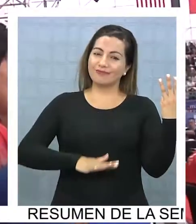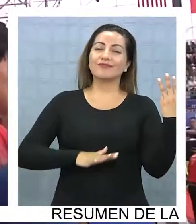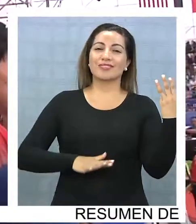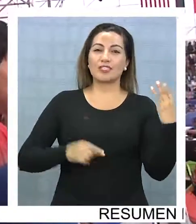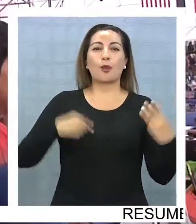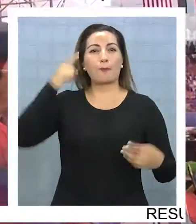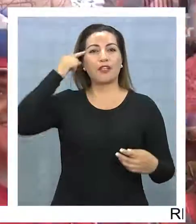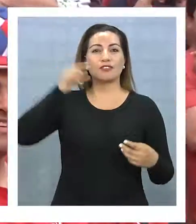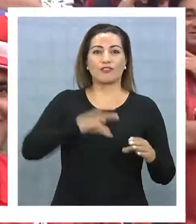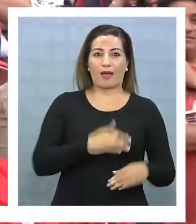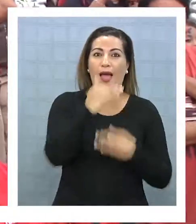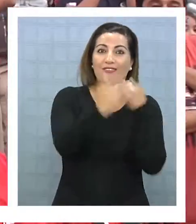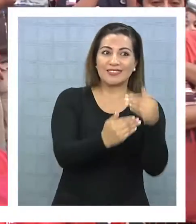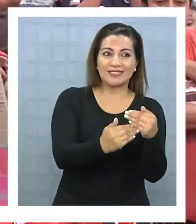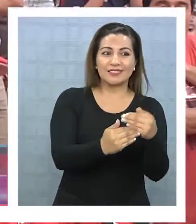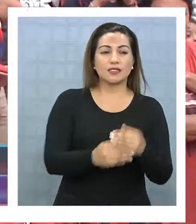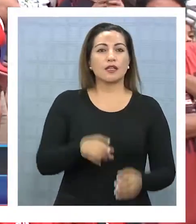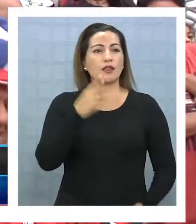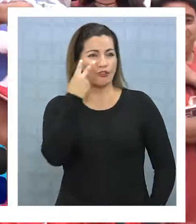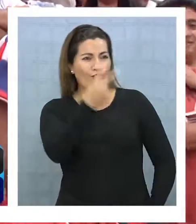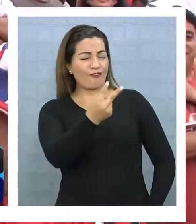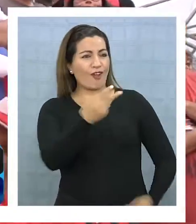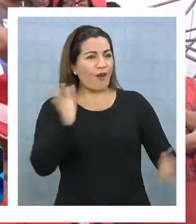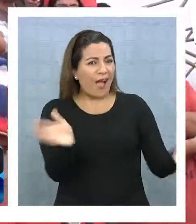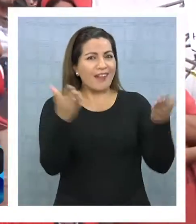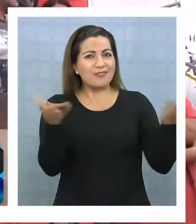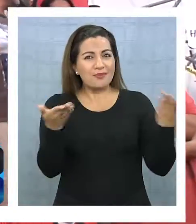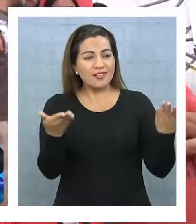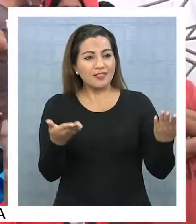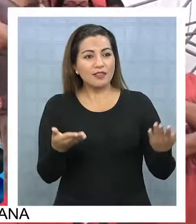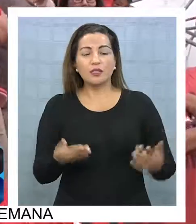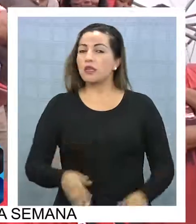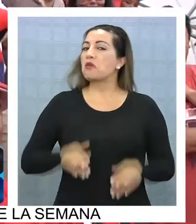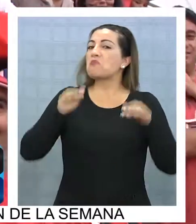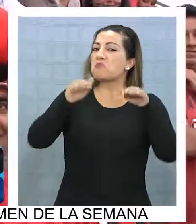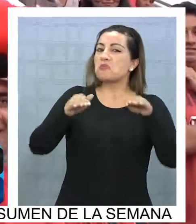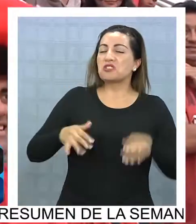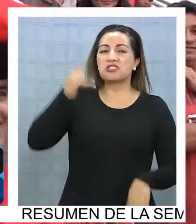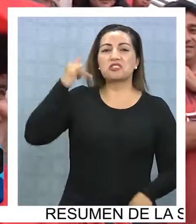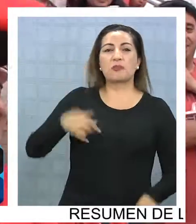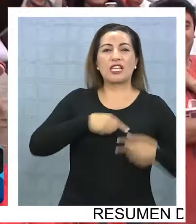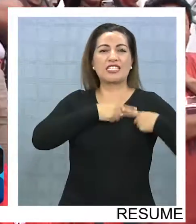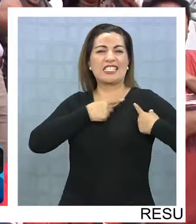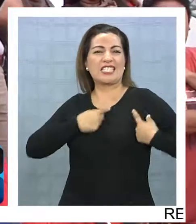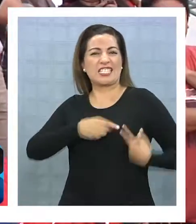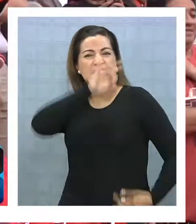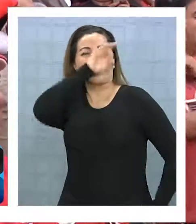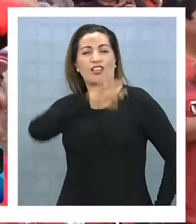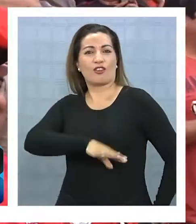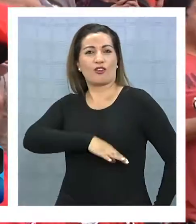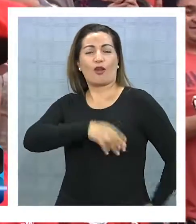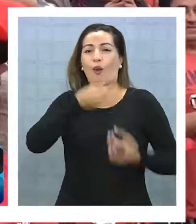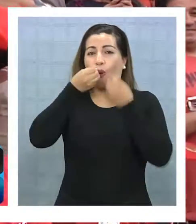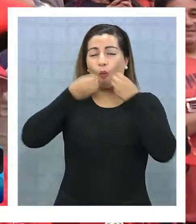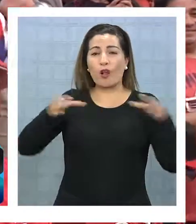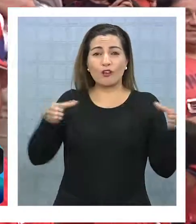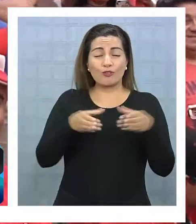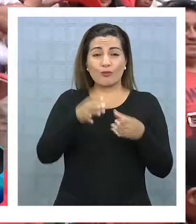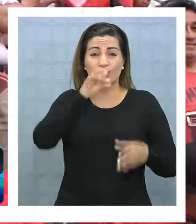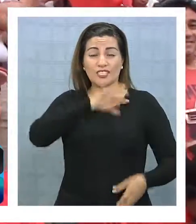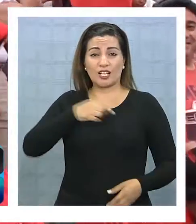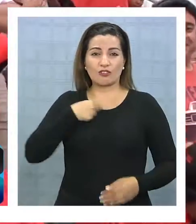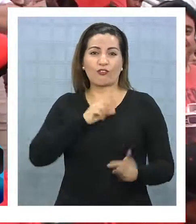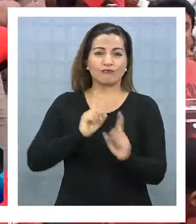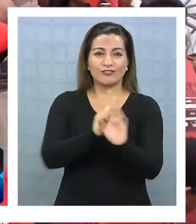pasar a la otra ronda. Te vemos, pero animados, apoyando a las marcianitas. Como siempre, soy chileno de corazón y a donde vayan las marcianitas voy a ir.